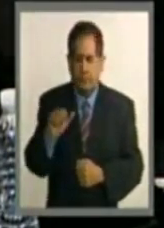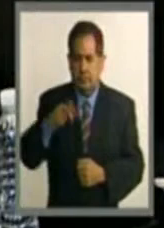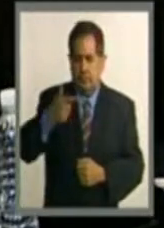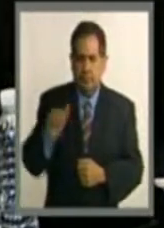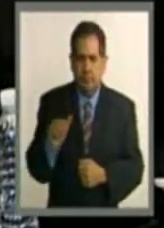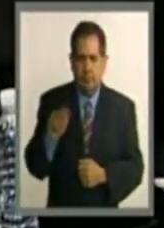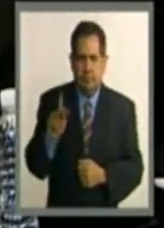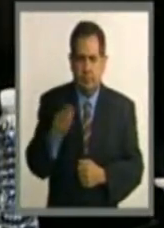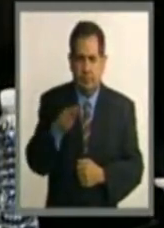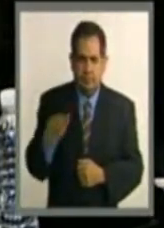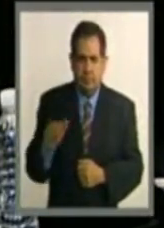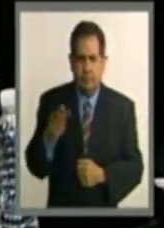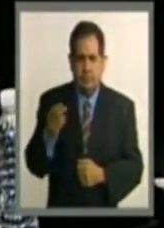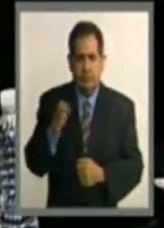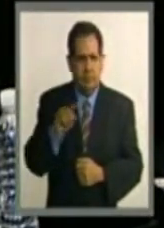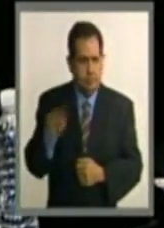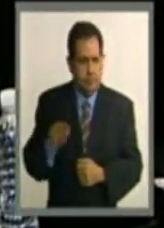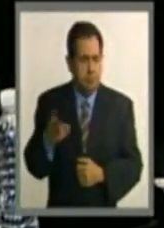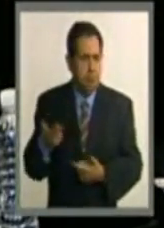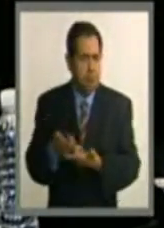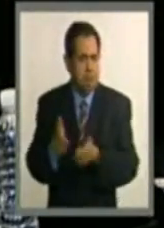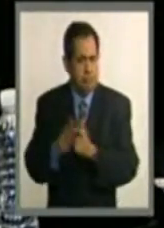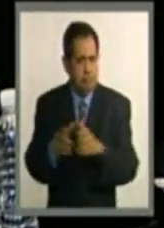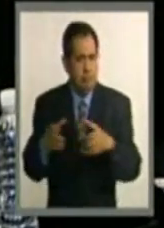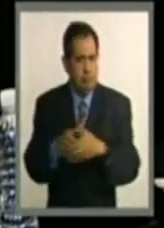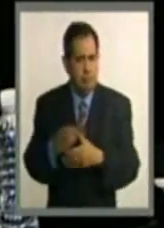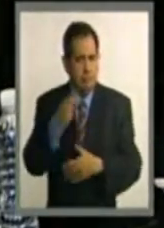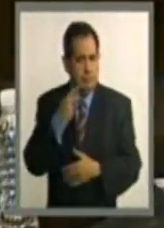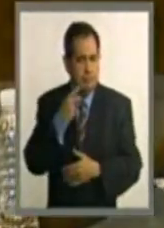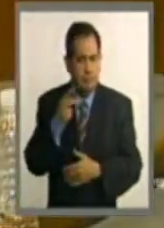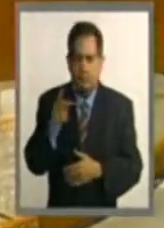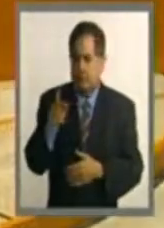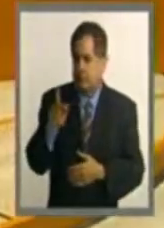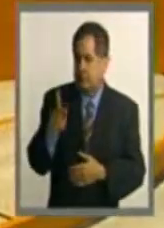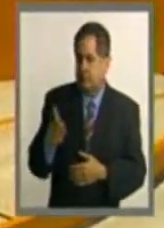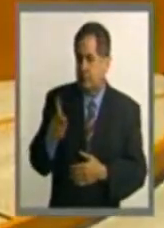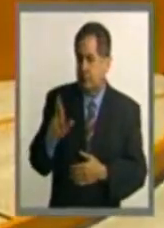Angélica de la Peña Gómez, del Grupo Parlamentario del Partido de la